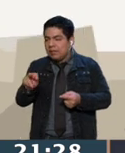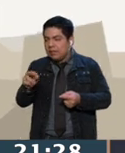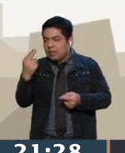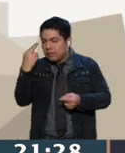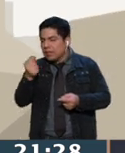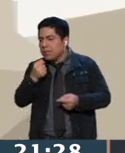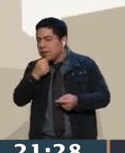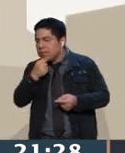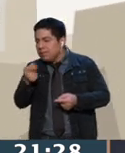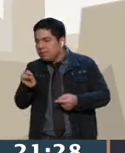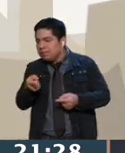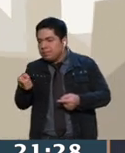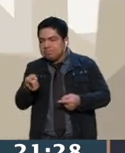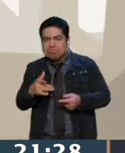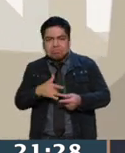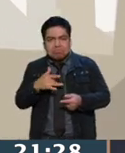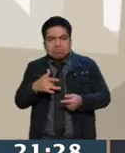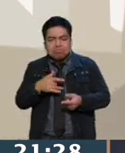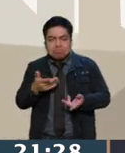han tomado